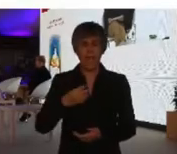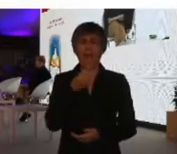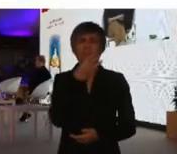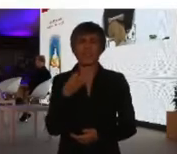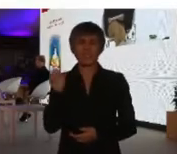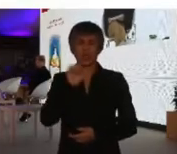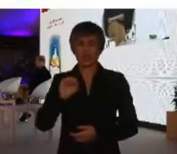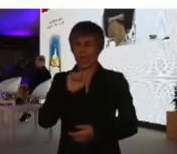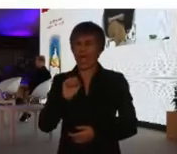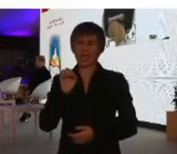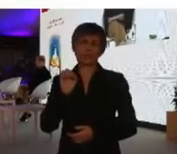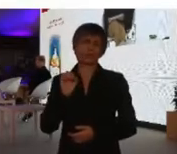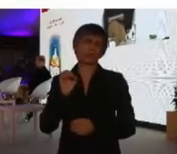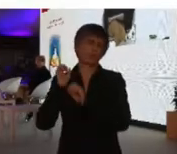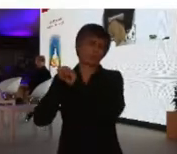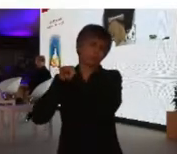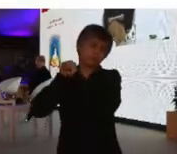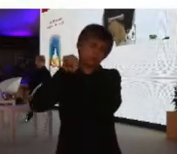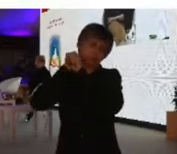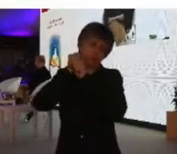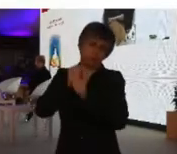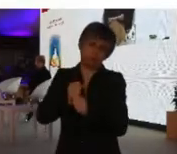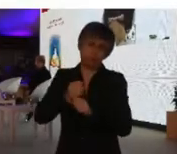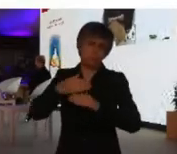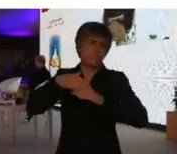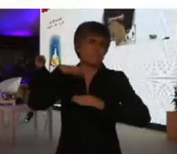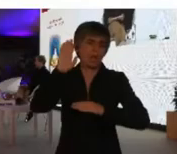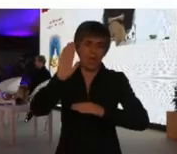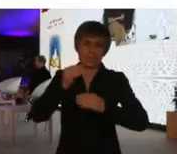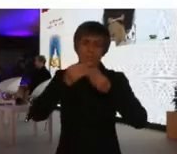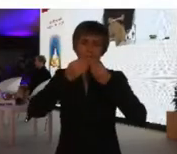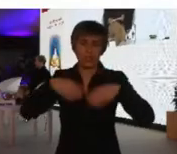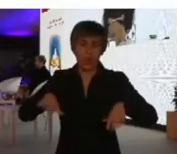un juicio de valor, es un juicio de hecho. Es